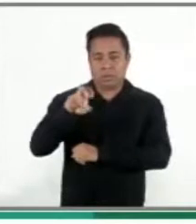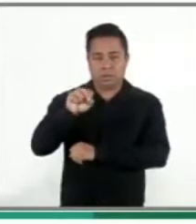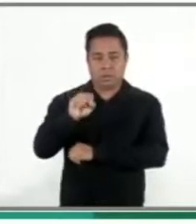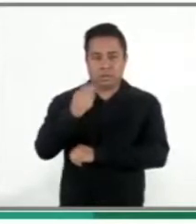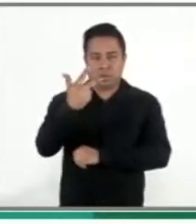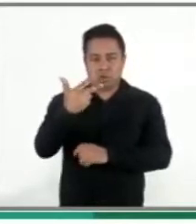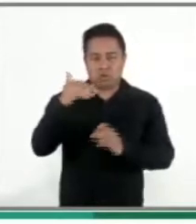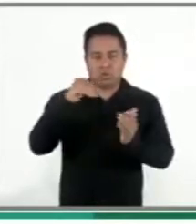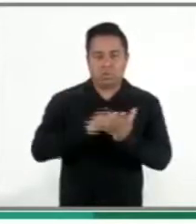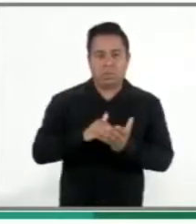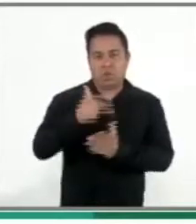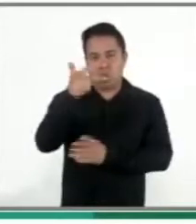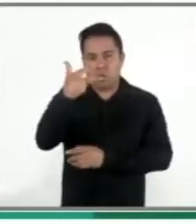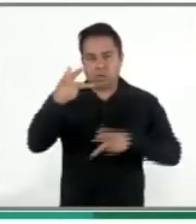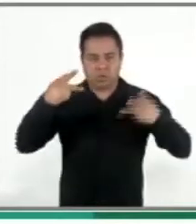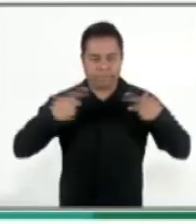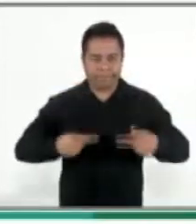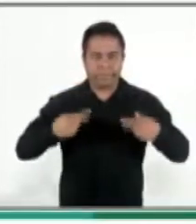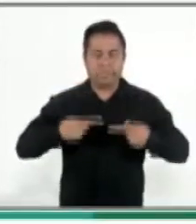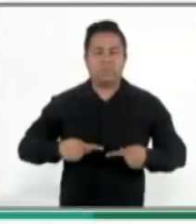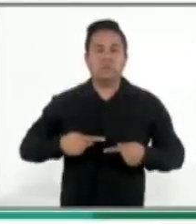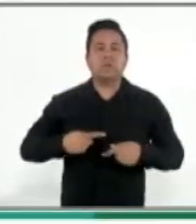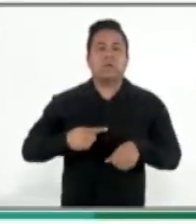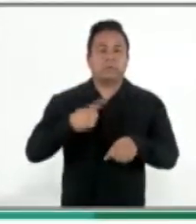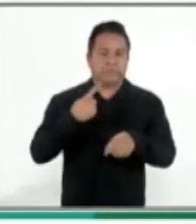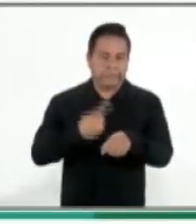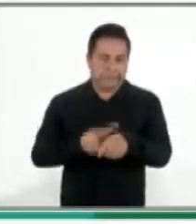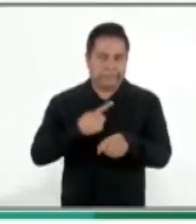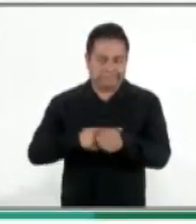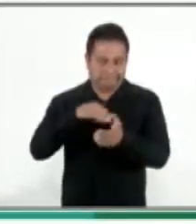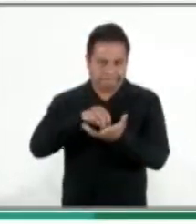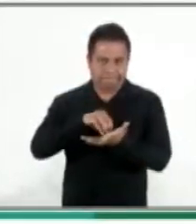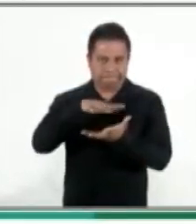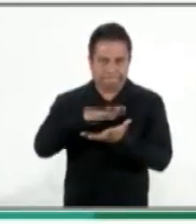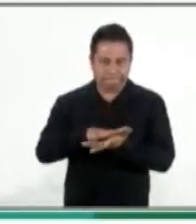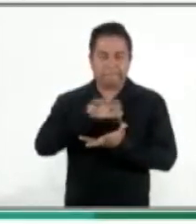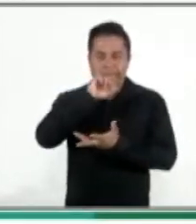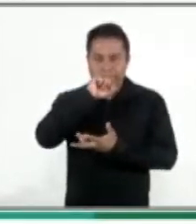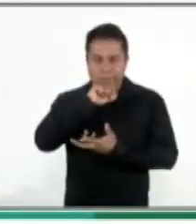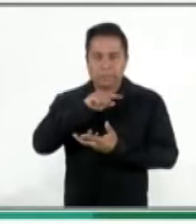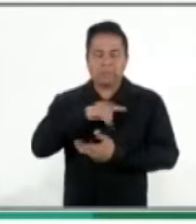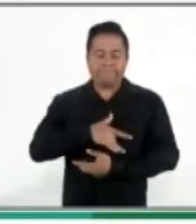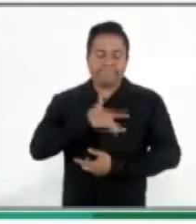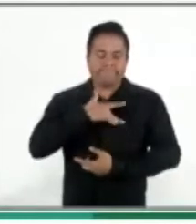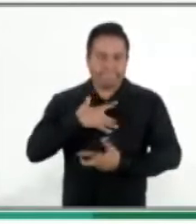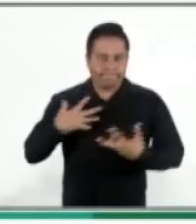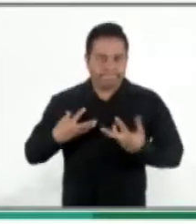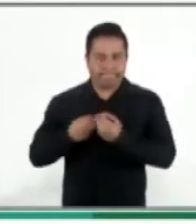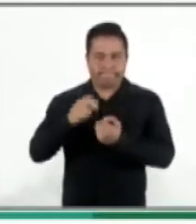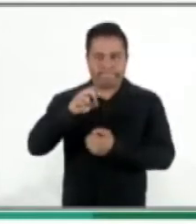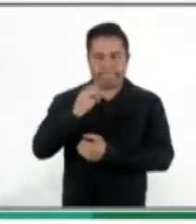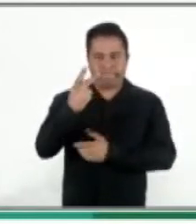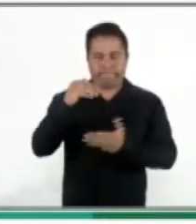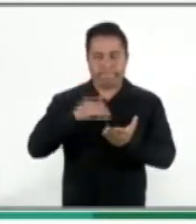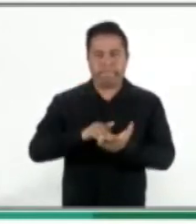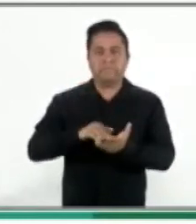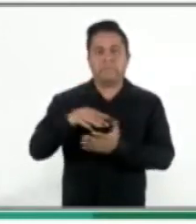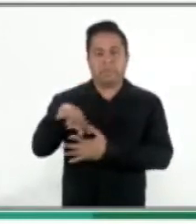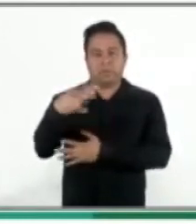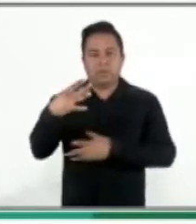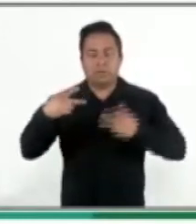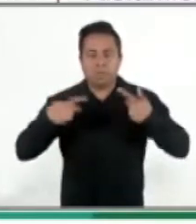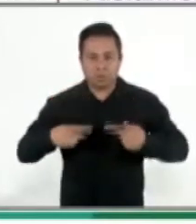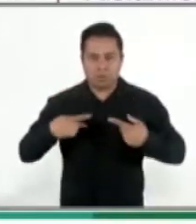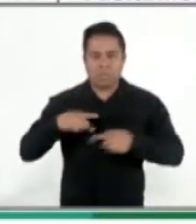en espera de resultados por laboratorio y cinco mil 468 se ha recuperado así como 497 casos activos